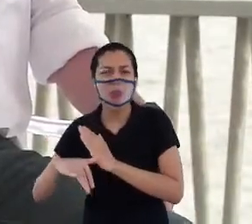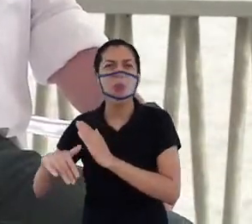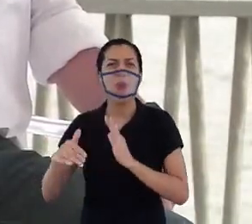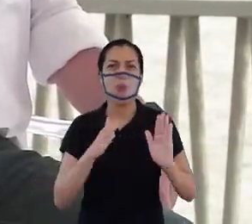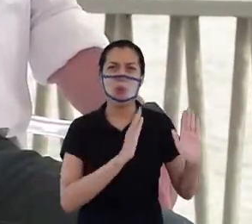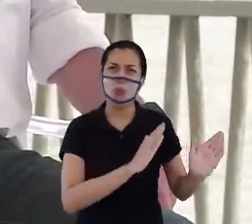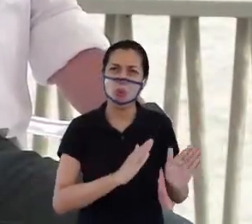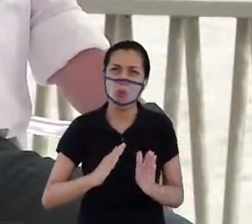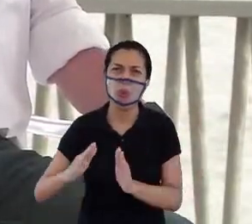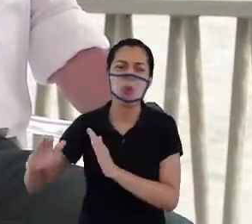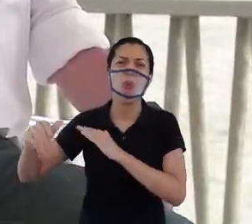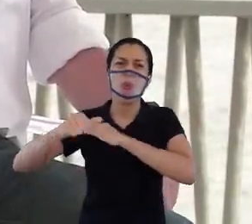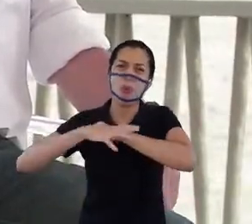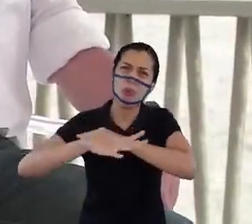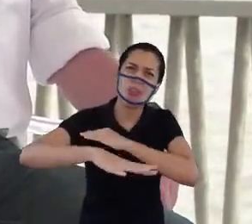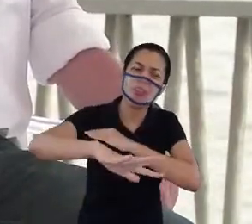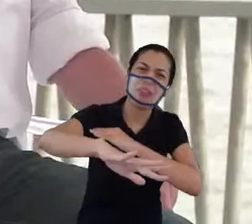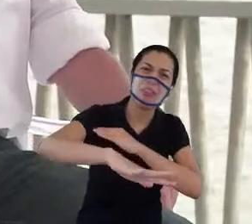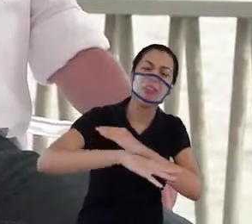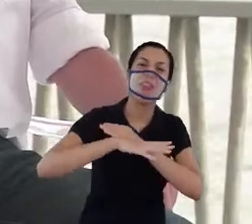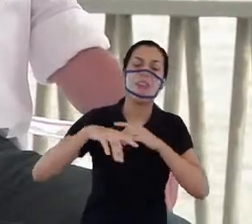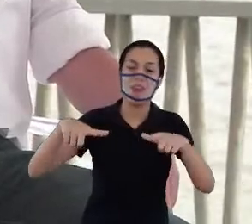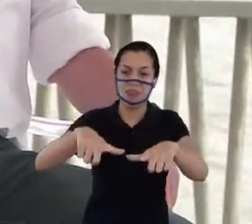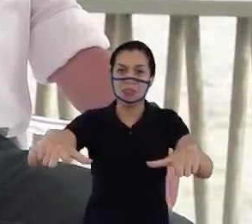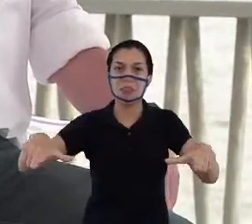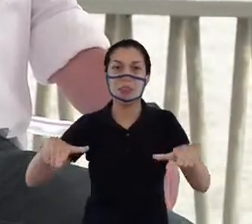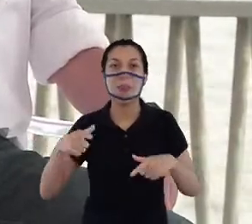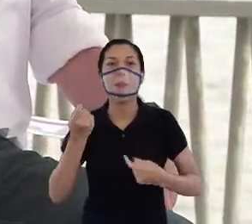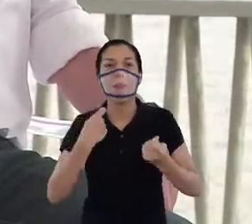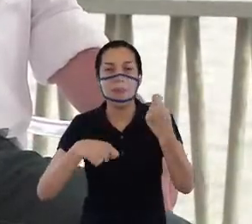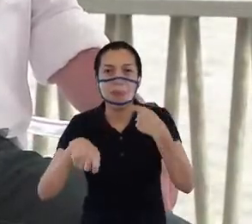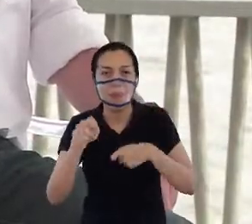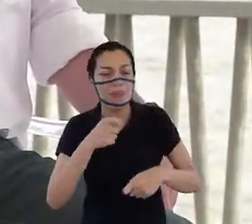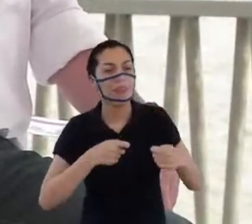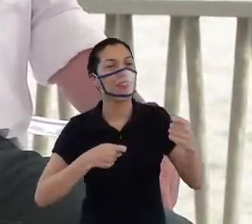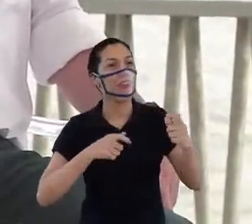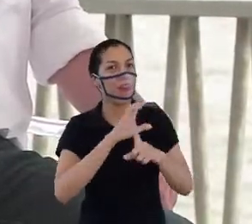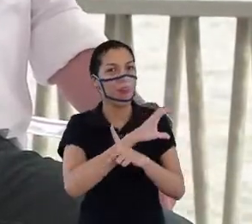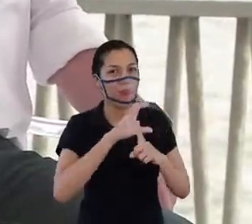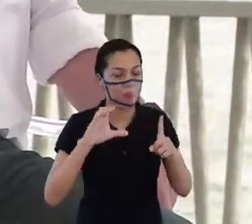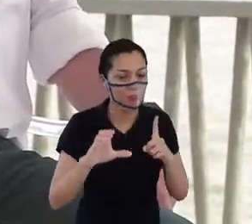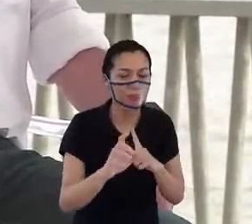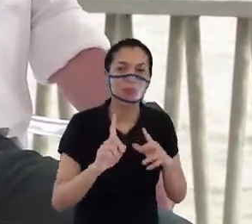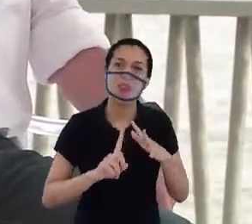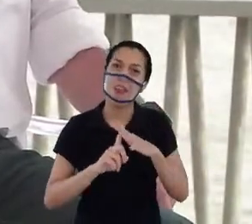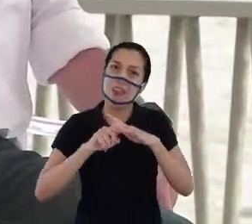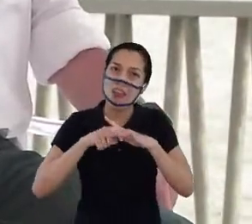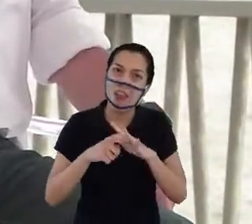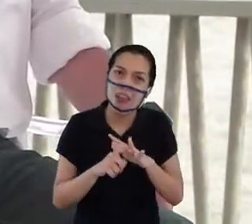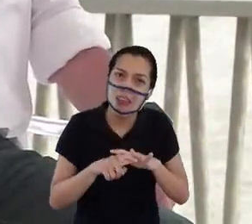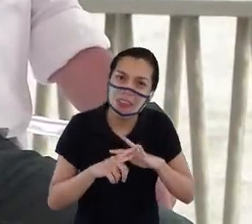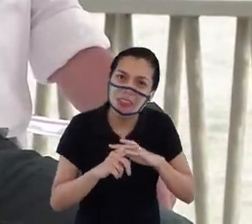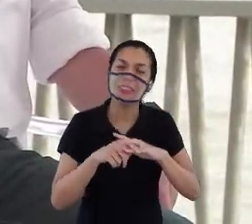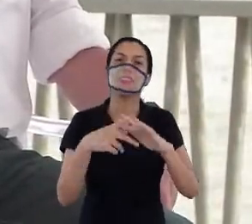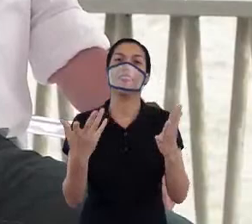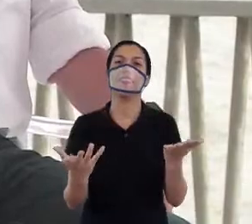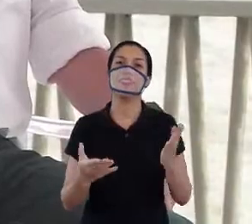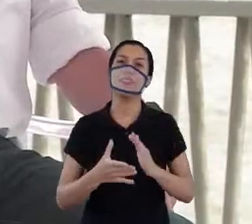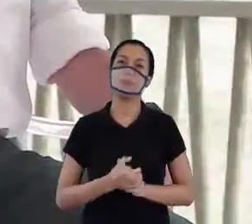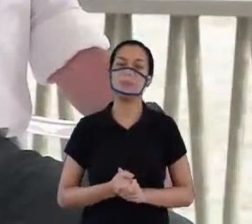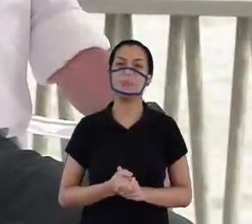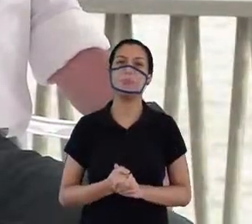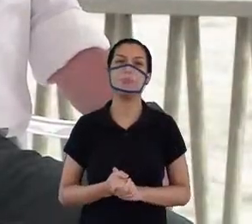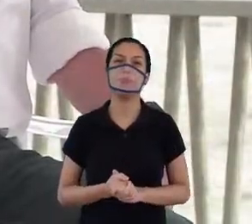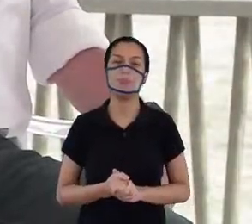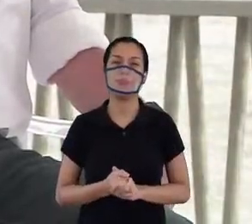mercado también artesanal y cultural para tener en Puerto Colombia también nuestro malecón del mar.